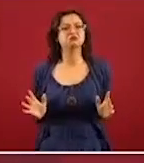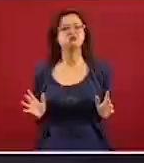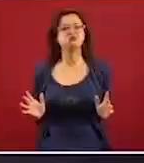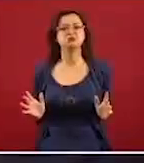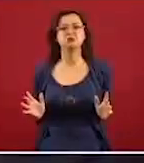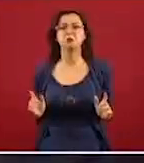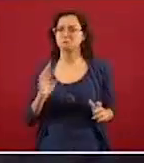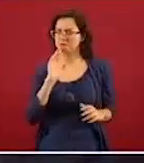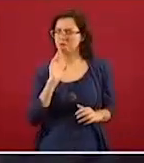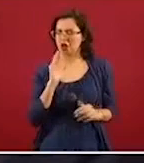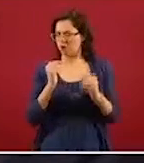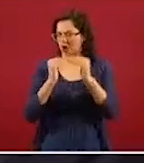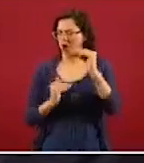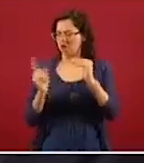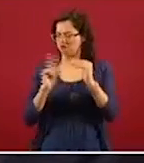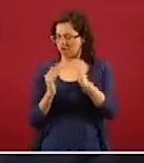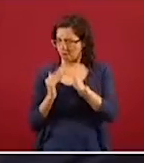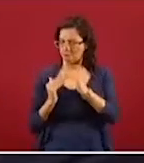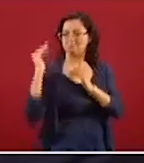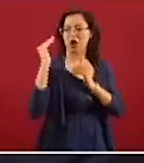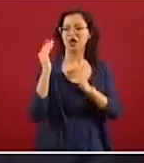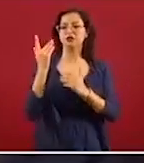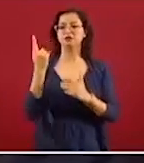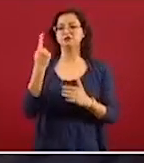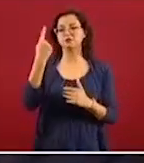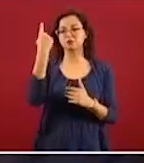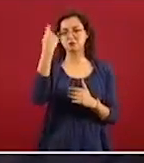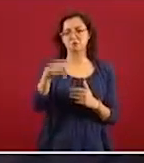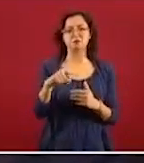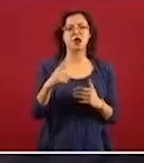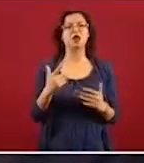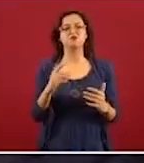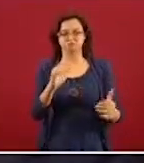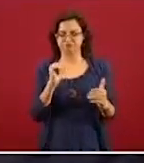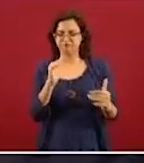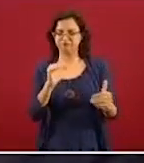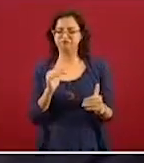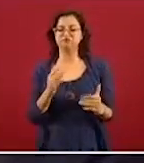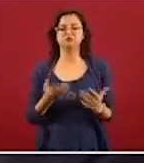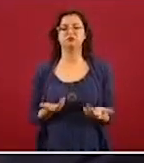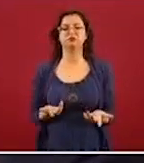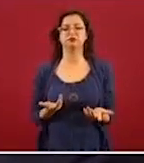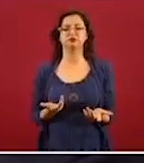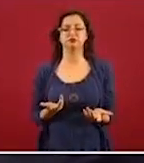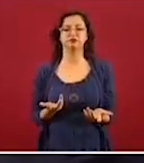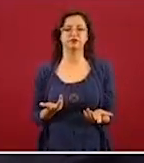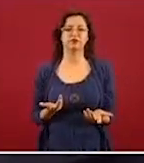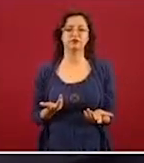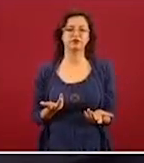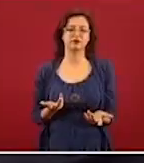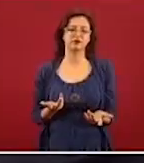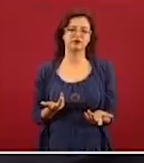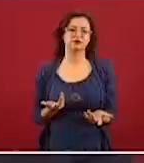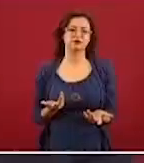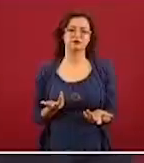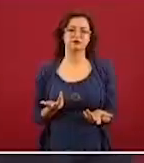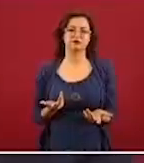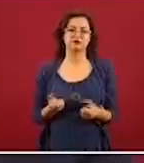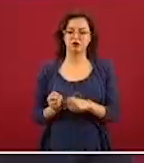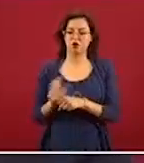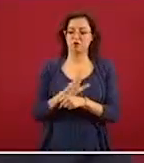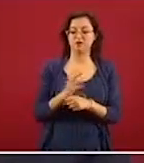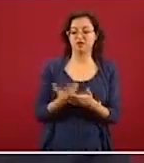incrementar el precio para que cueste lo mismo que valía antes del